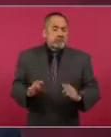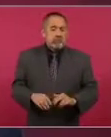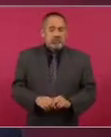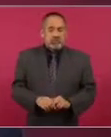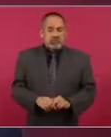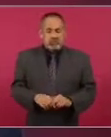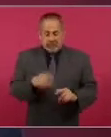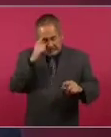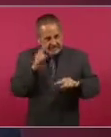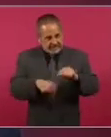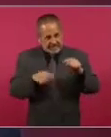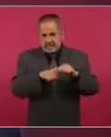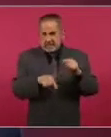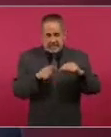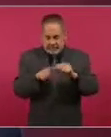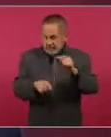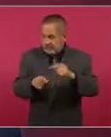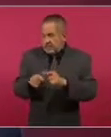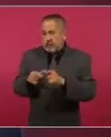combatido.